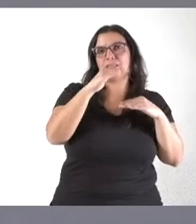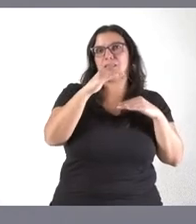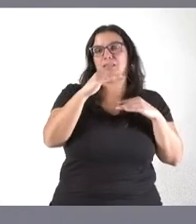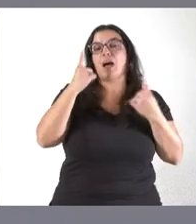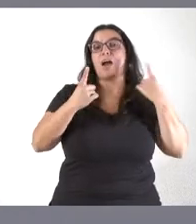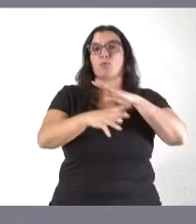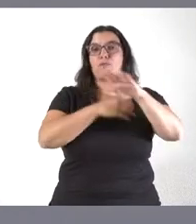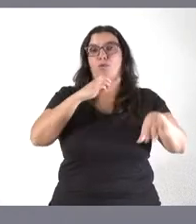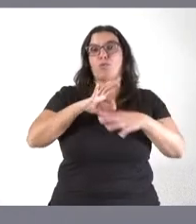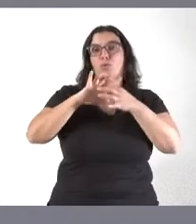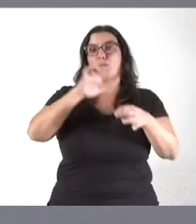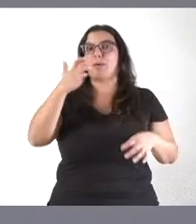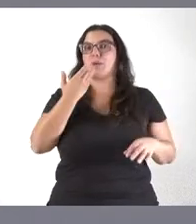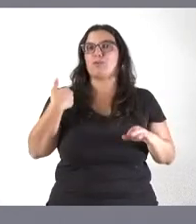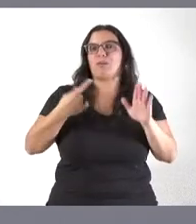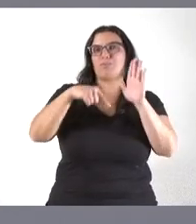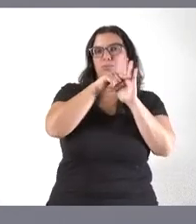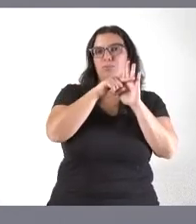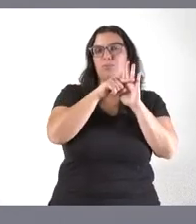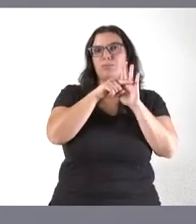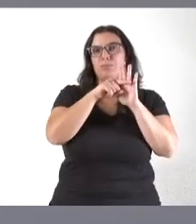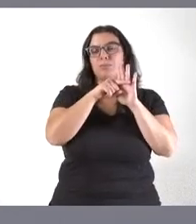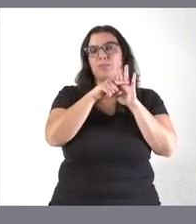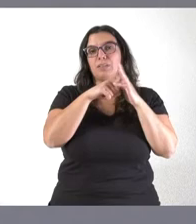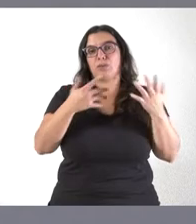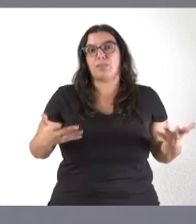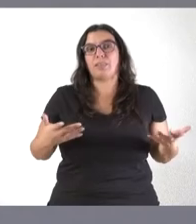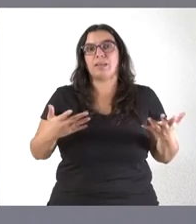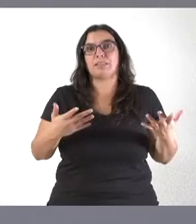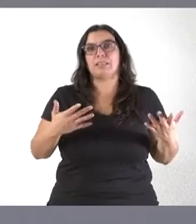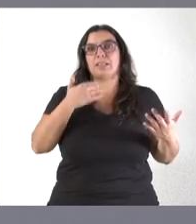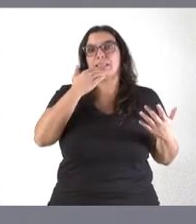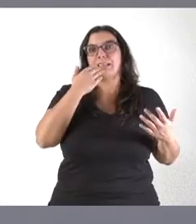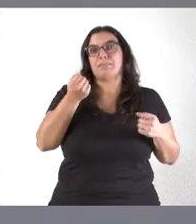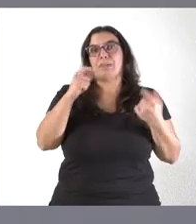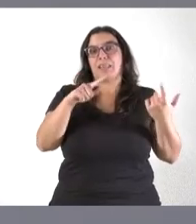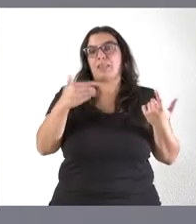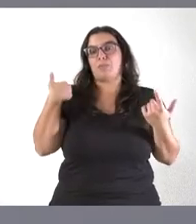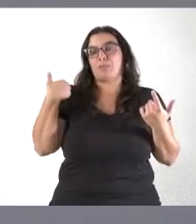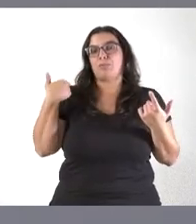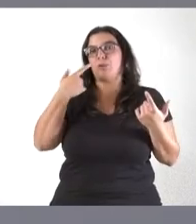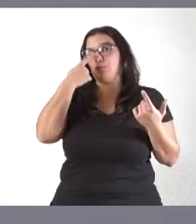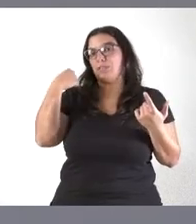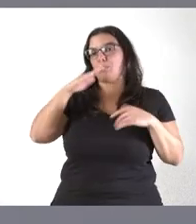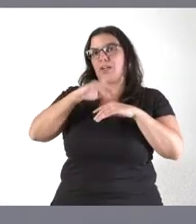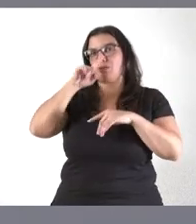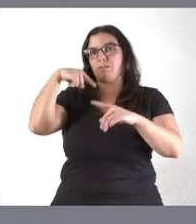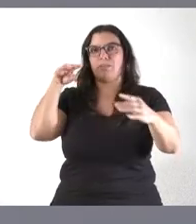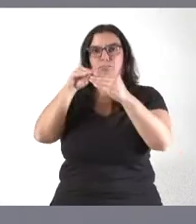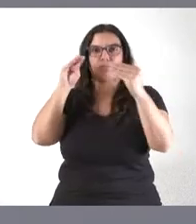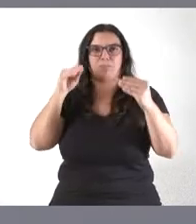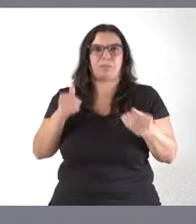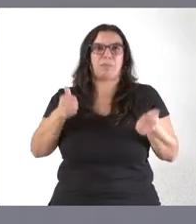de estos fondos de la Unión Europea y estos incrementos Pues nos acercan a lo que es la tendencia del año 23 y luego si usted me pregunta